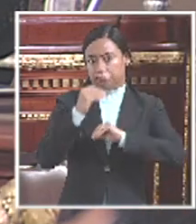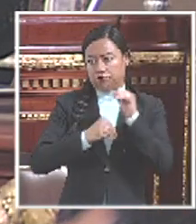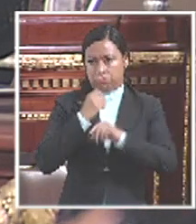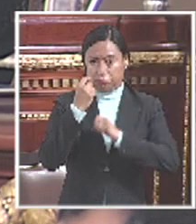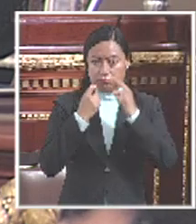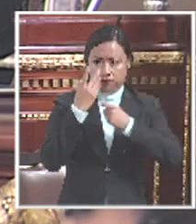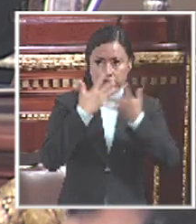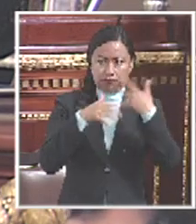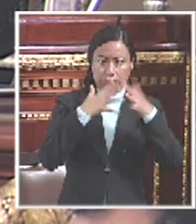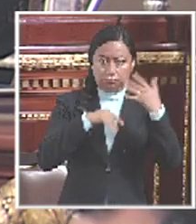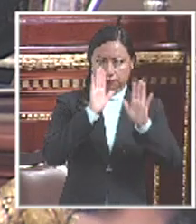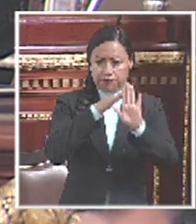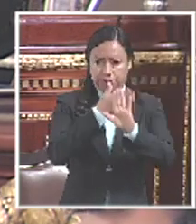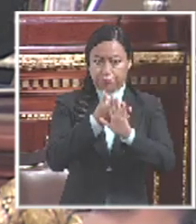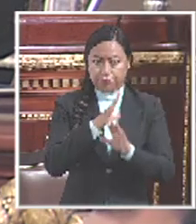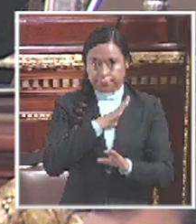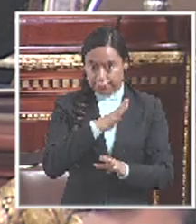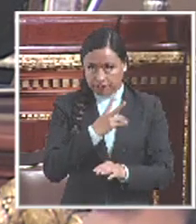contra?